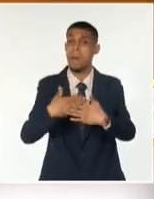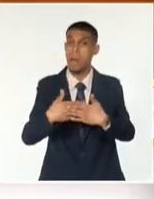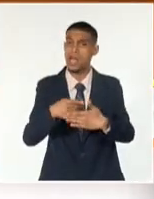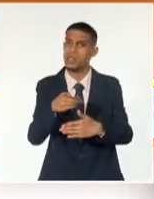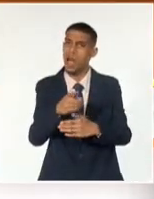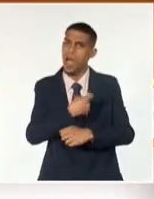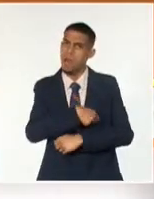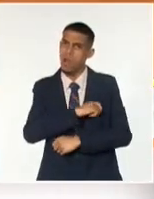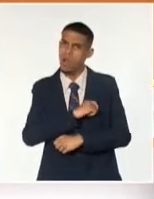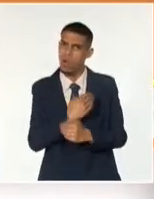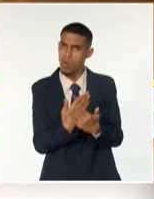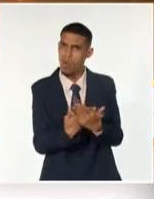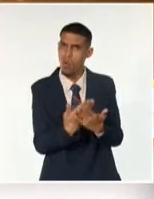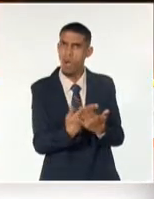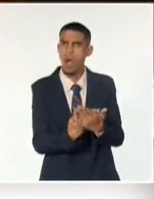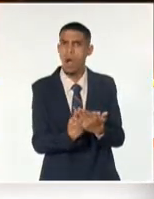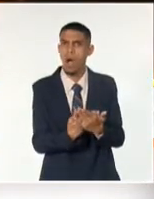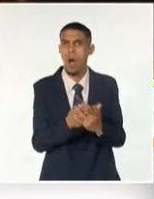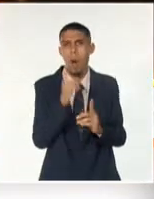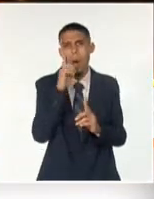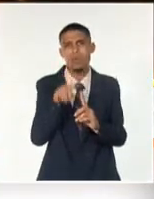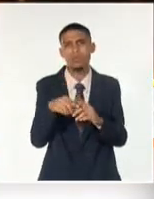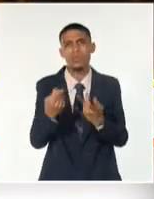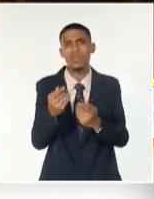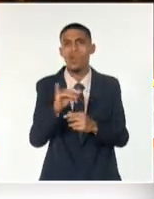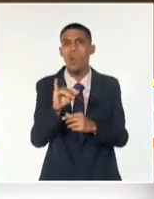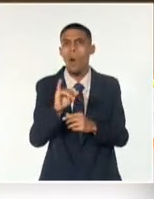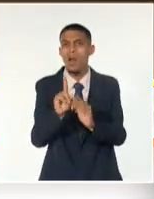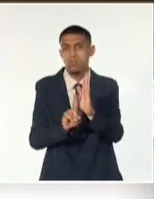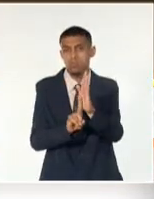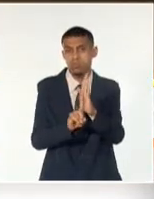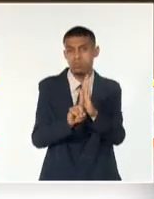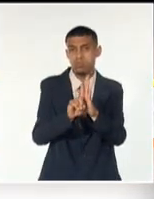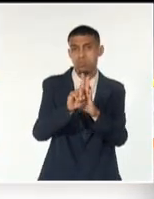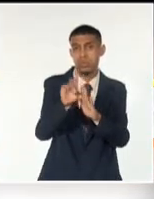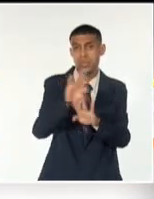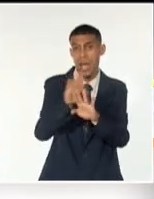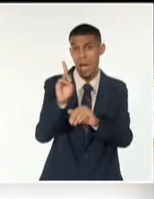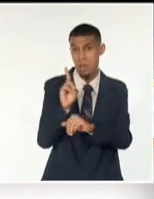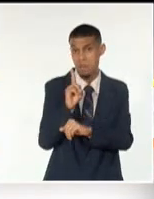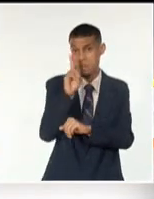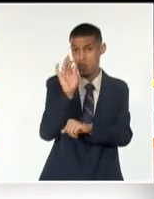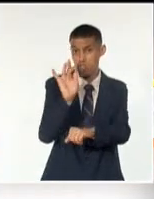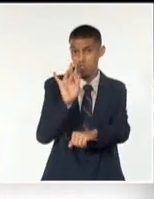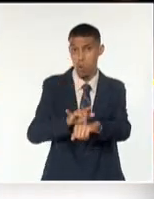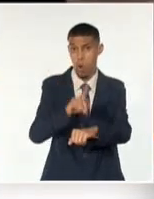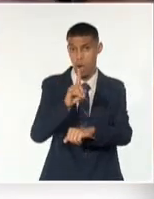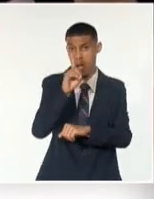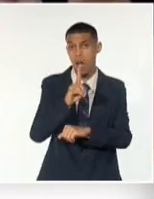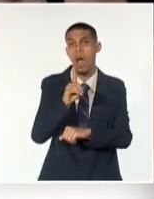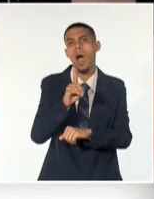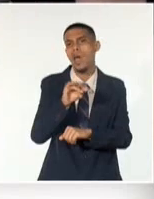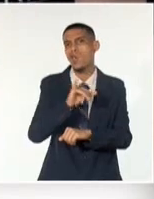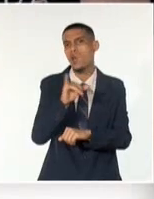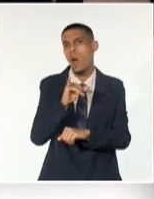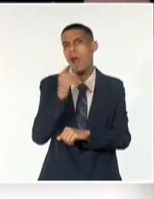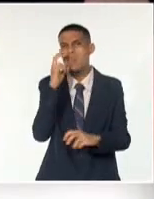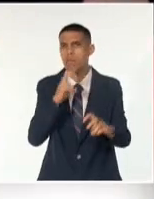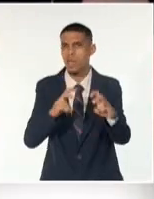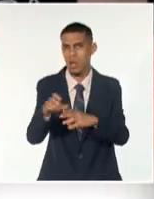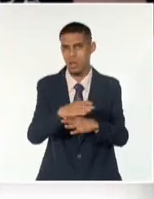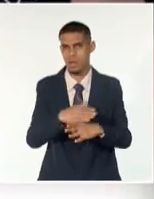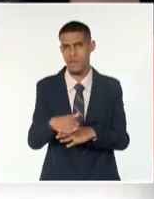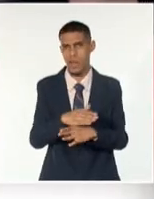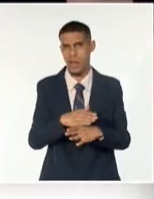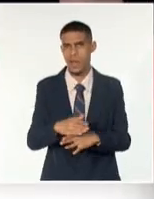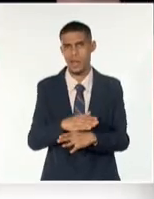de la misión es recoger tantos datos como le sea posible sobre tecnología y desarrollo para después invertirlos en la creación